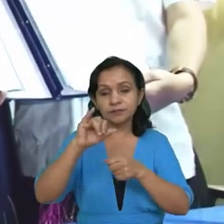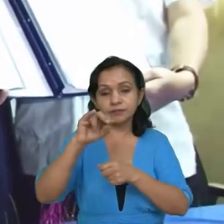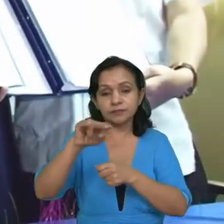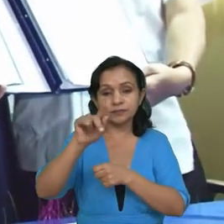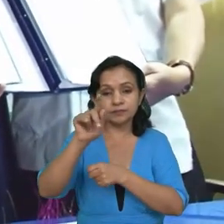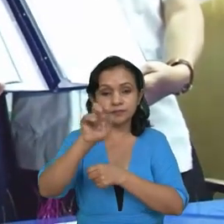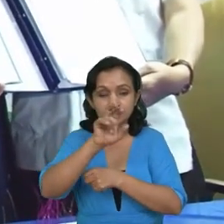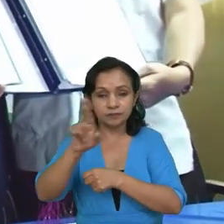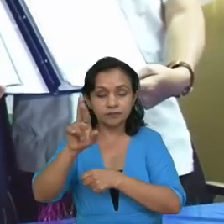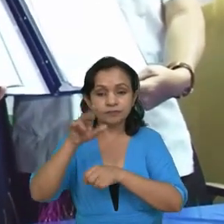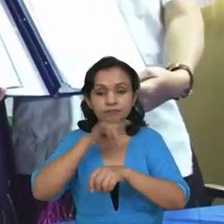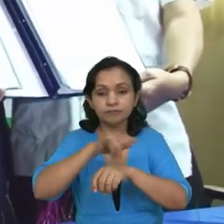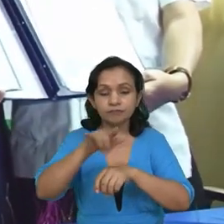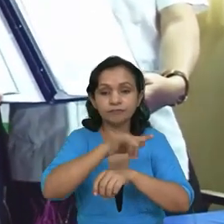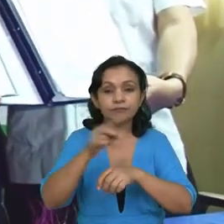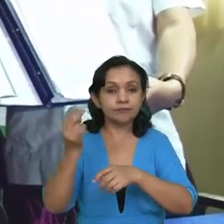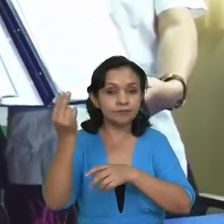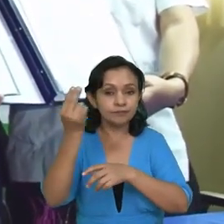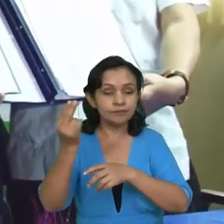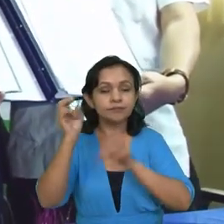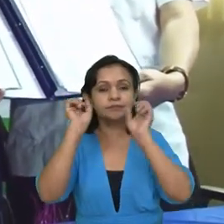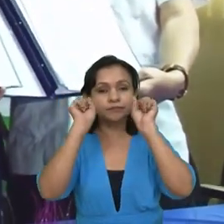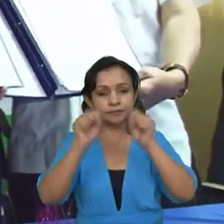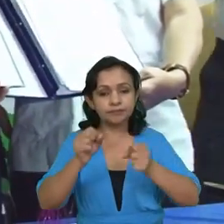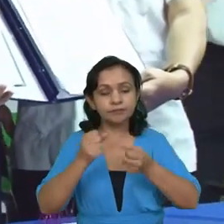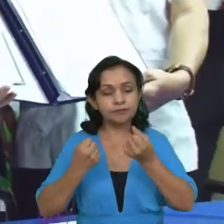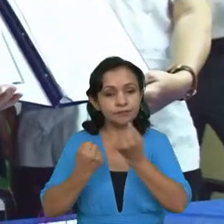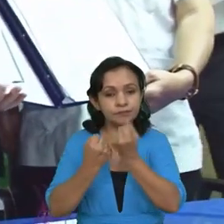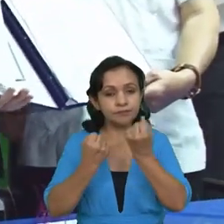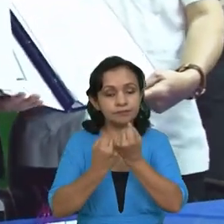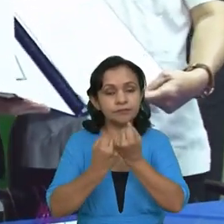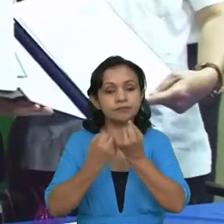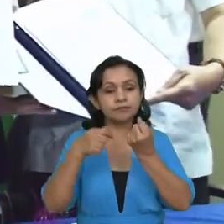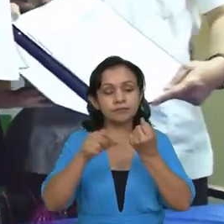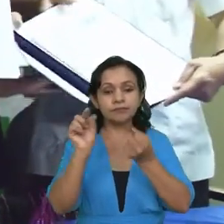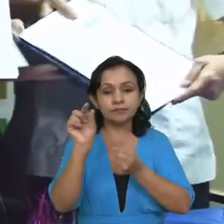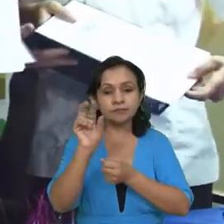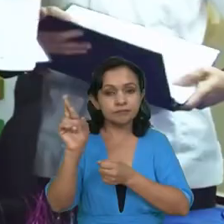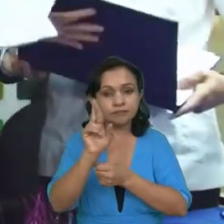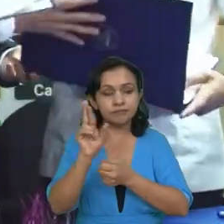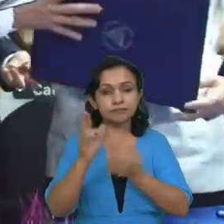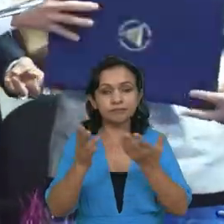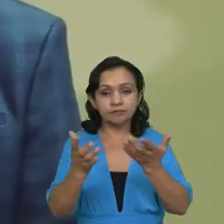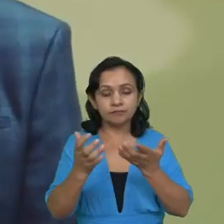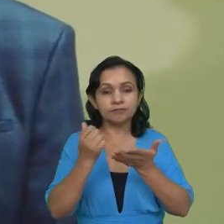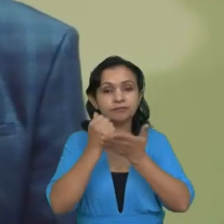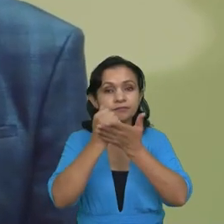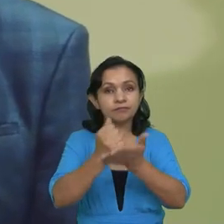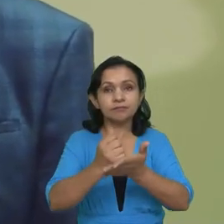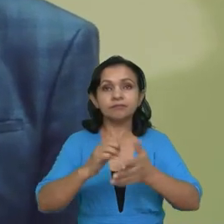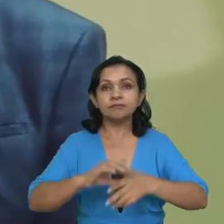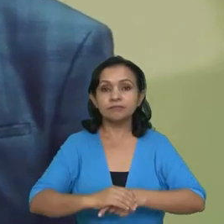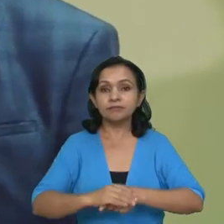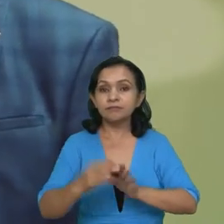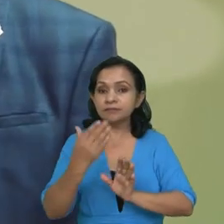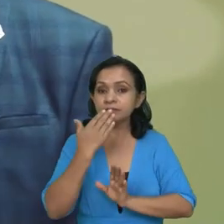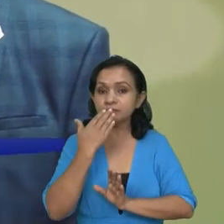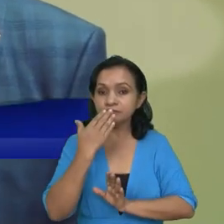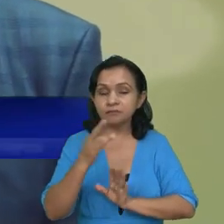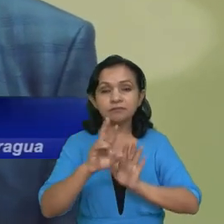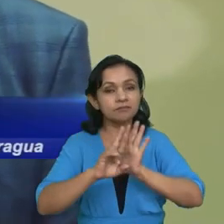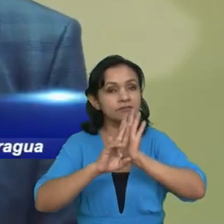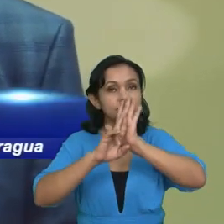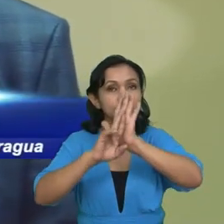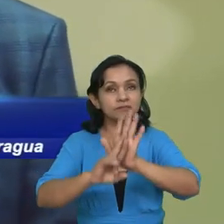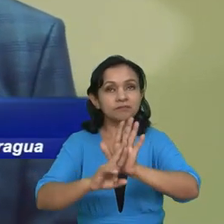se busca que la aplicación también beneficia a los productores de frijoles con efe buen resultado